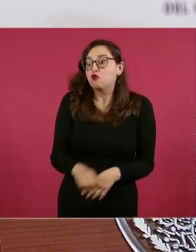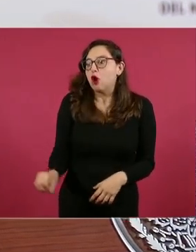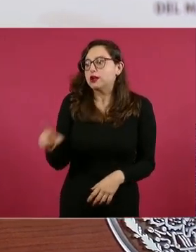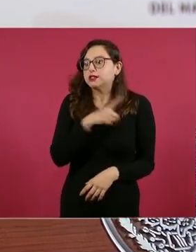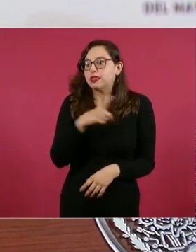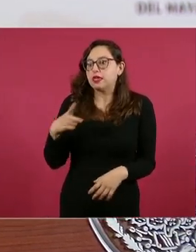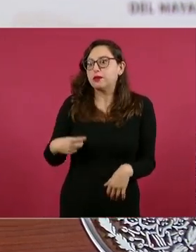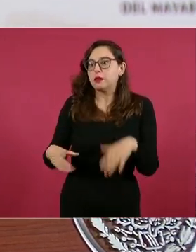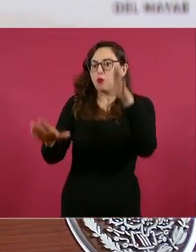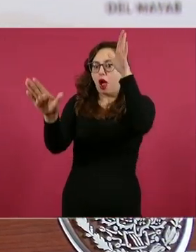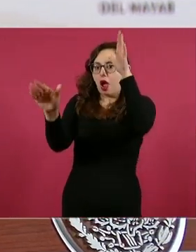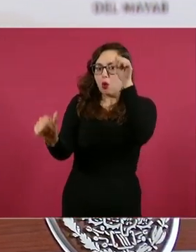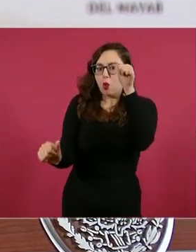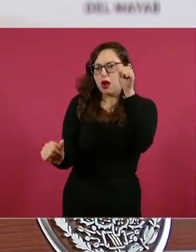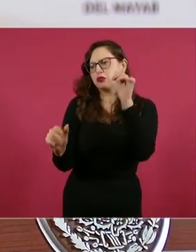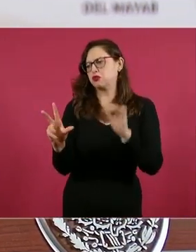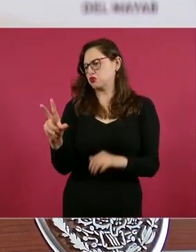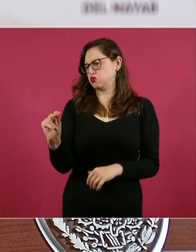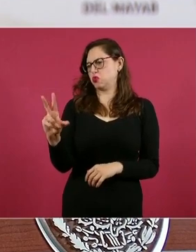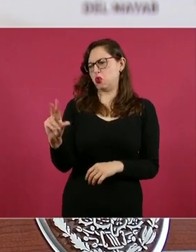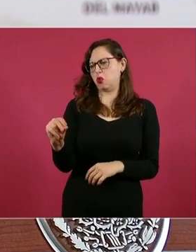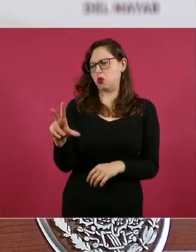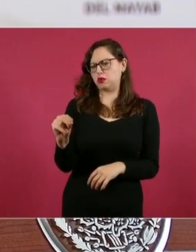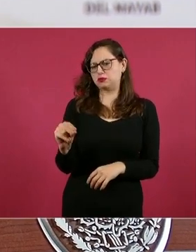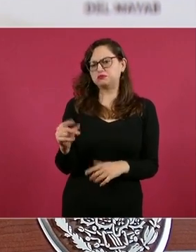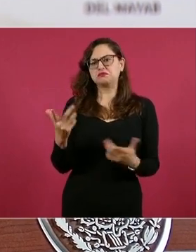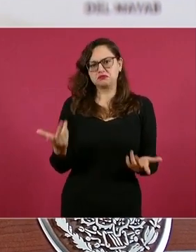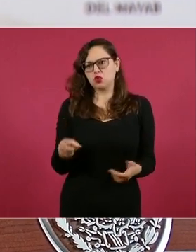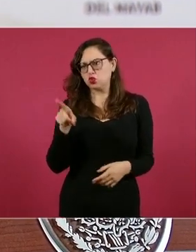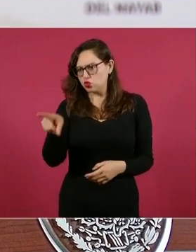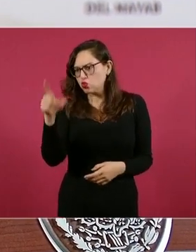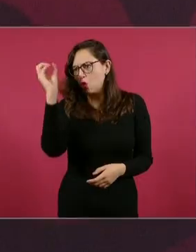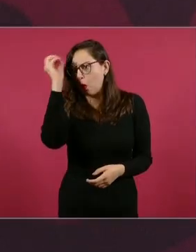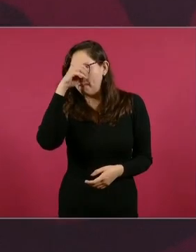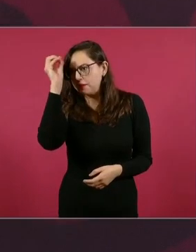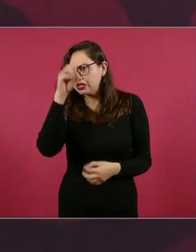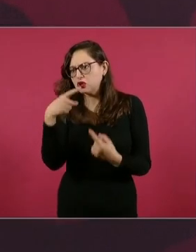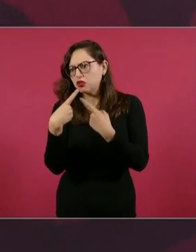porque la democracia sí es